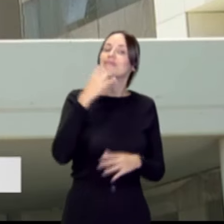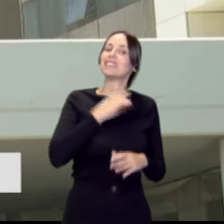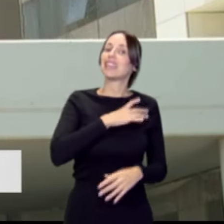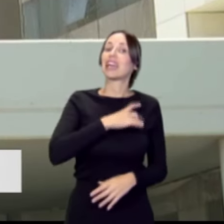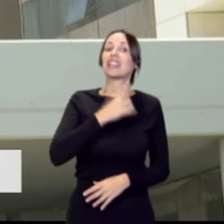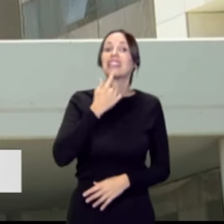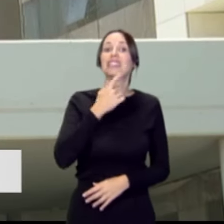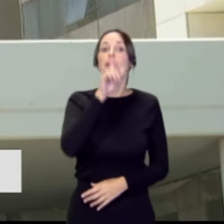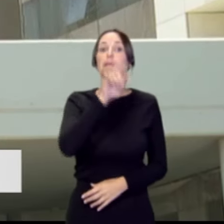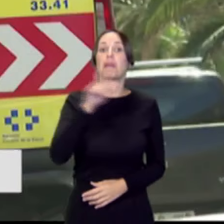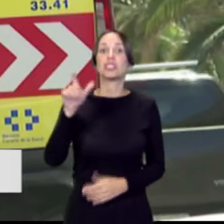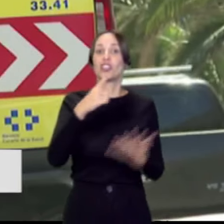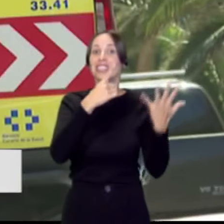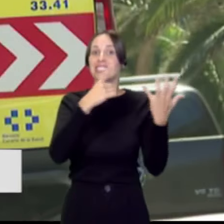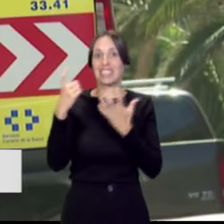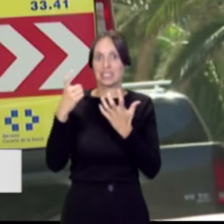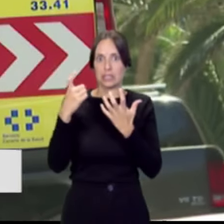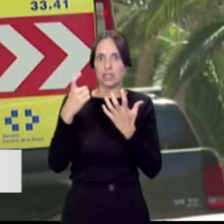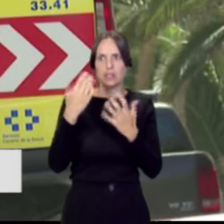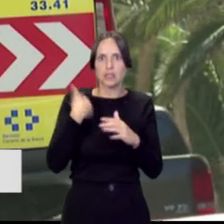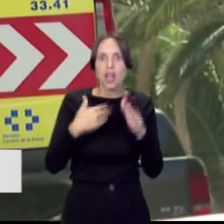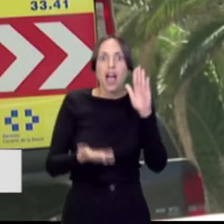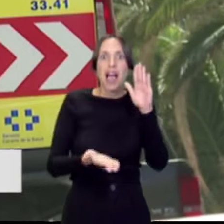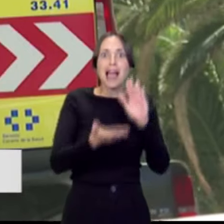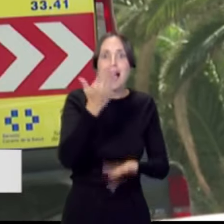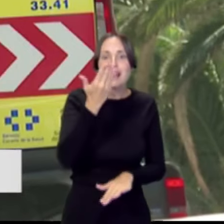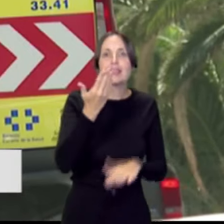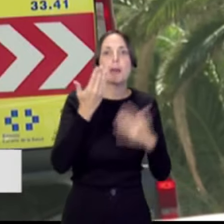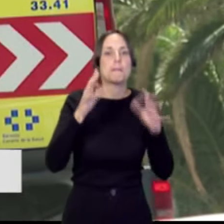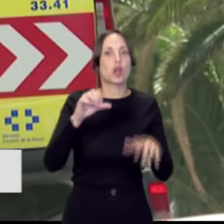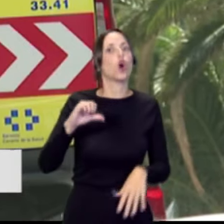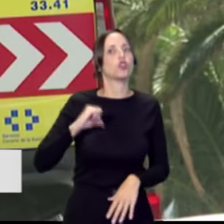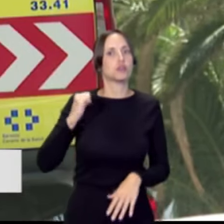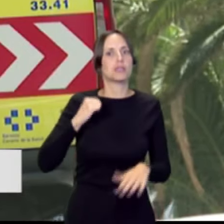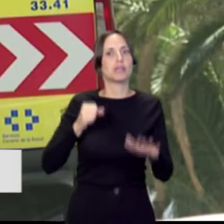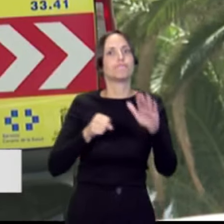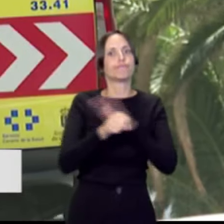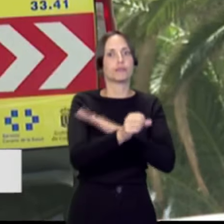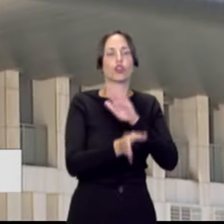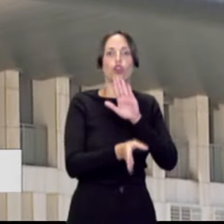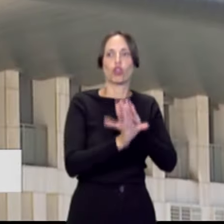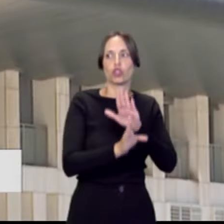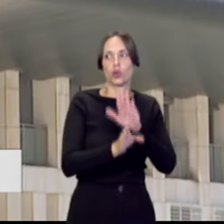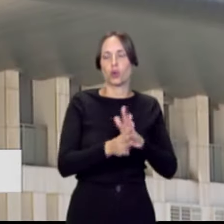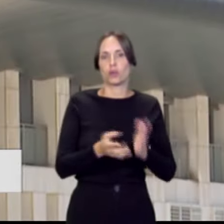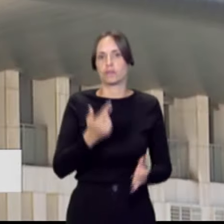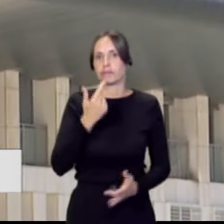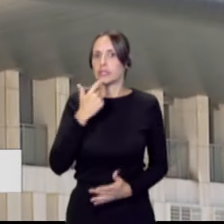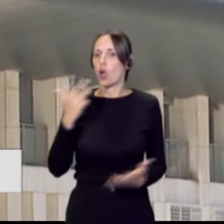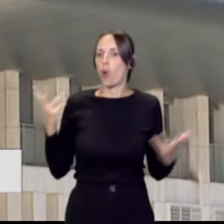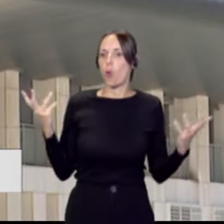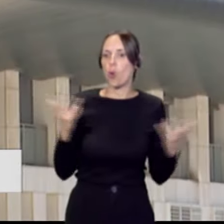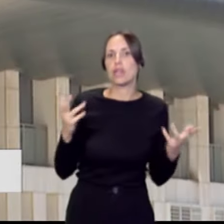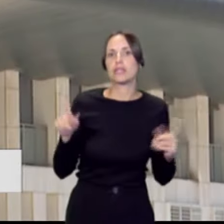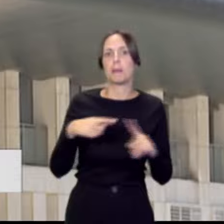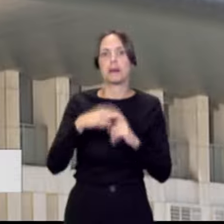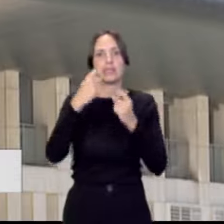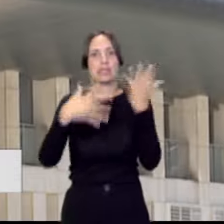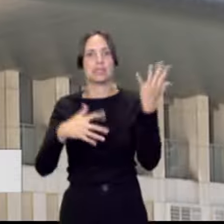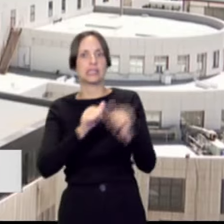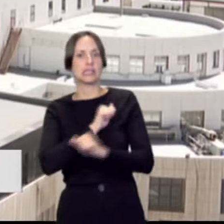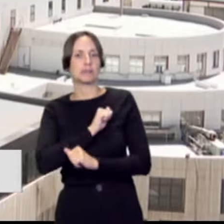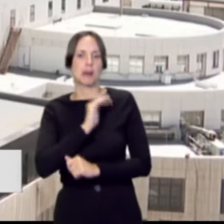con alta que están ocupando una cama hospitalaria. Y esto está afectando, dicen, a urgencias y a las listas de espera. Una situación que